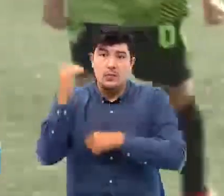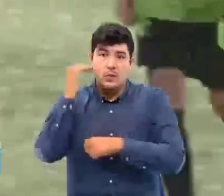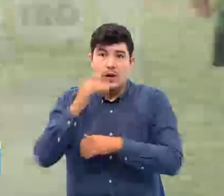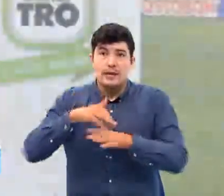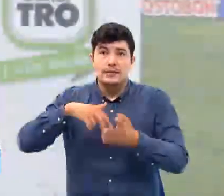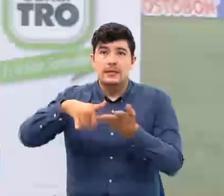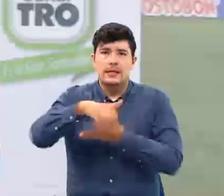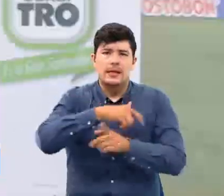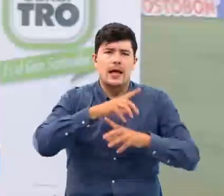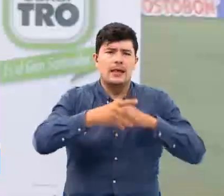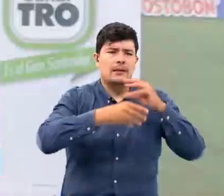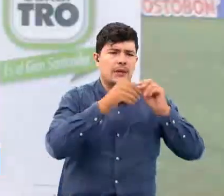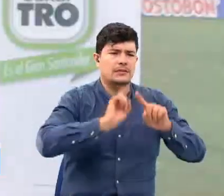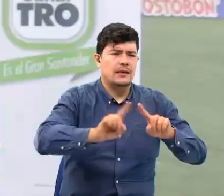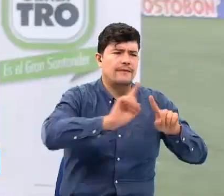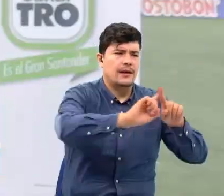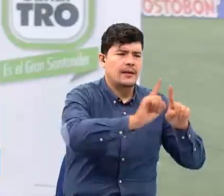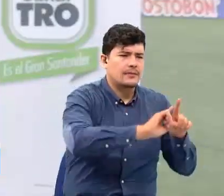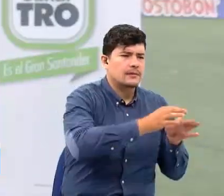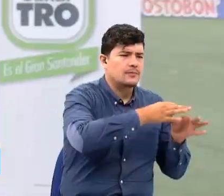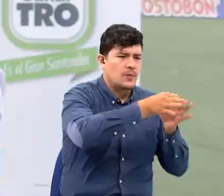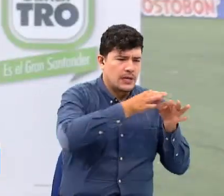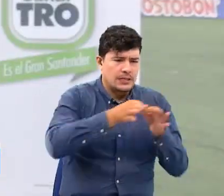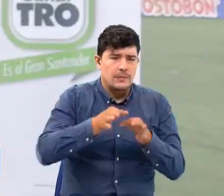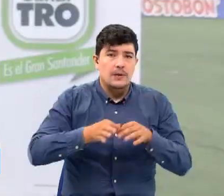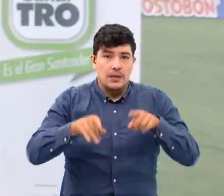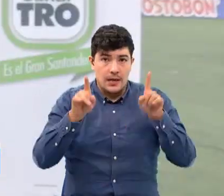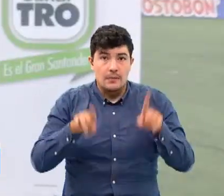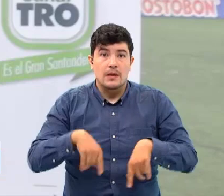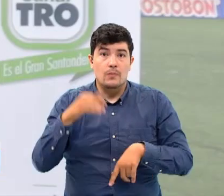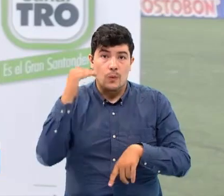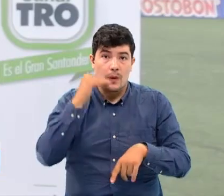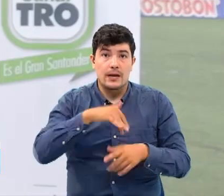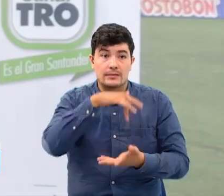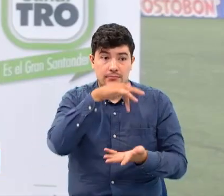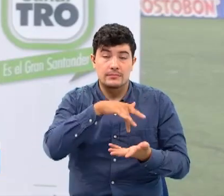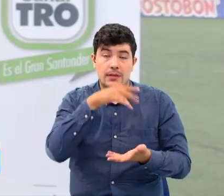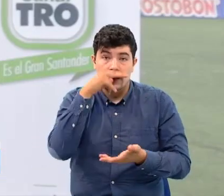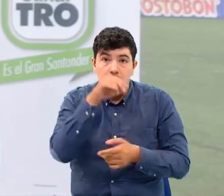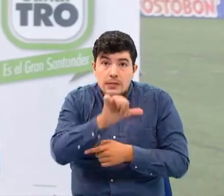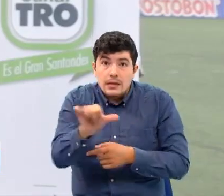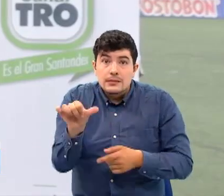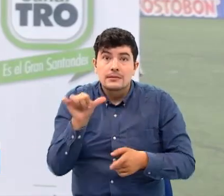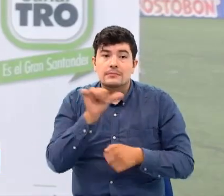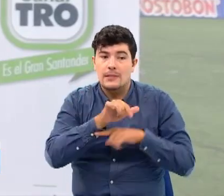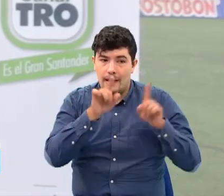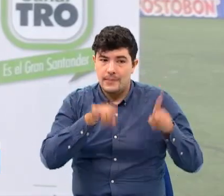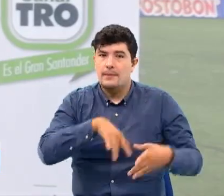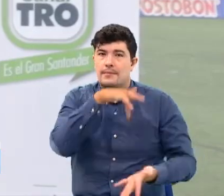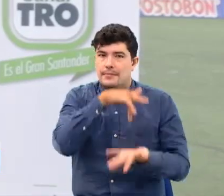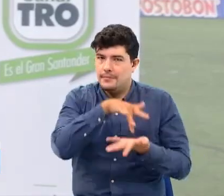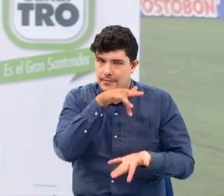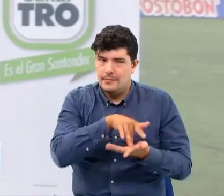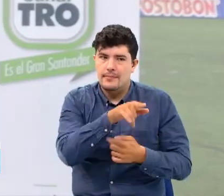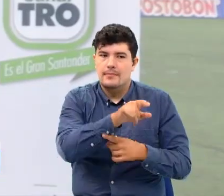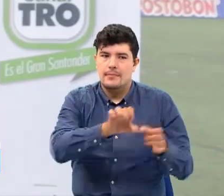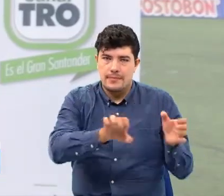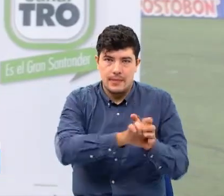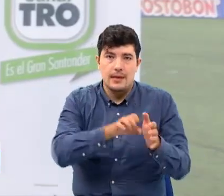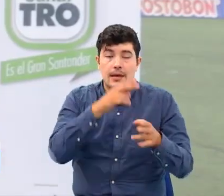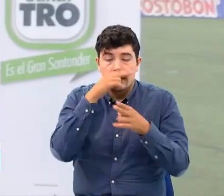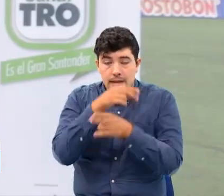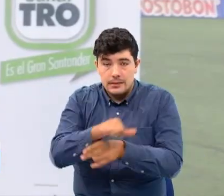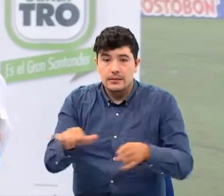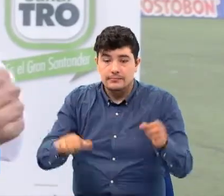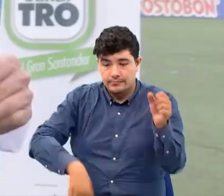distintos municipios también se han hecho presente en este campeonato mundial en este mundialito en comesa y viene el fútbol infanto e